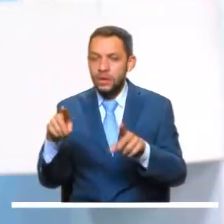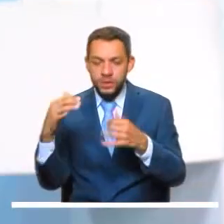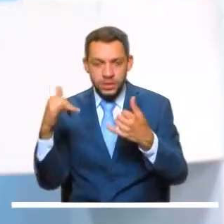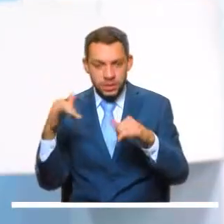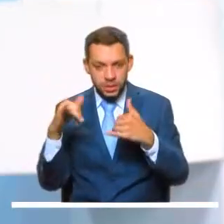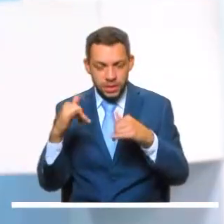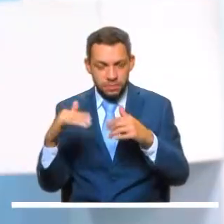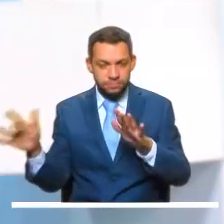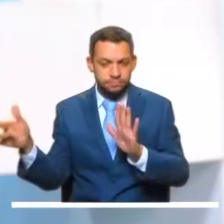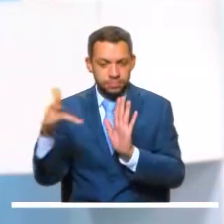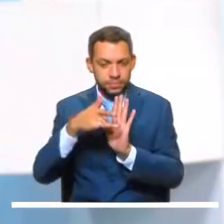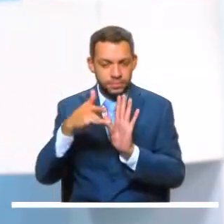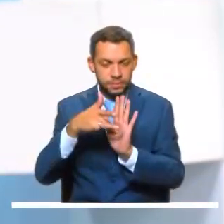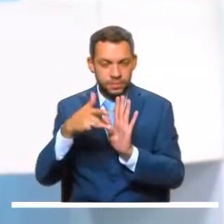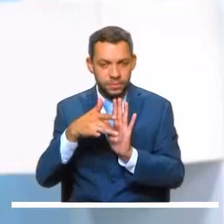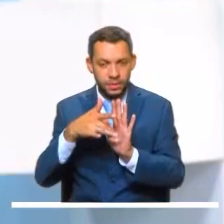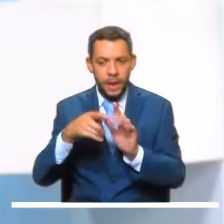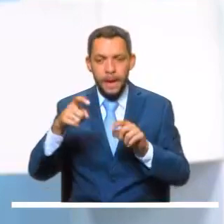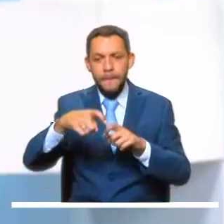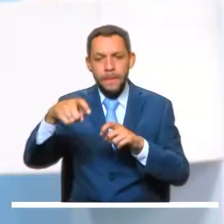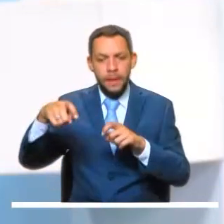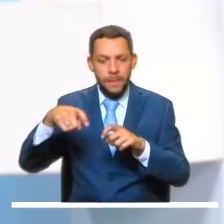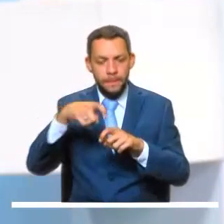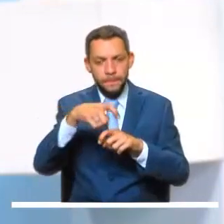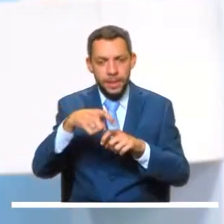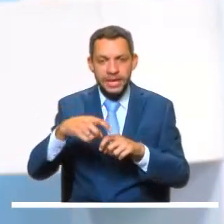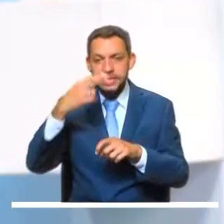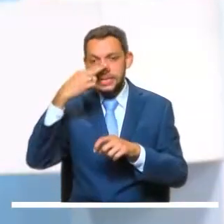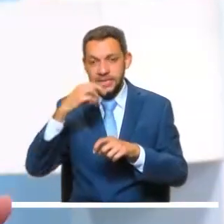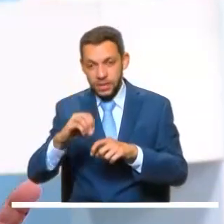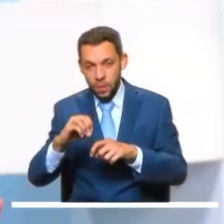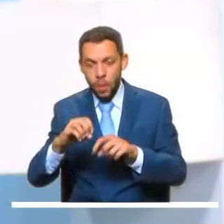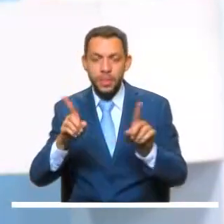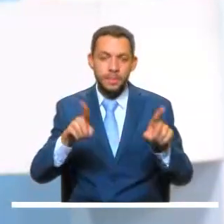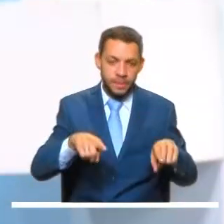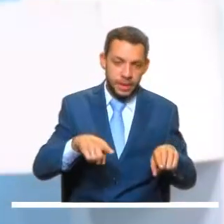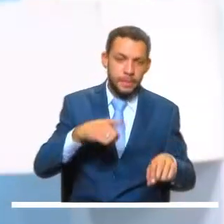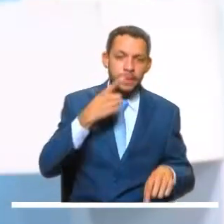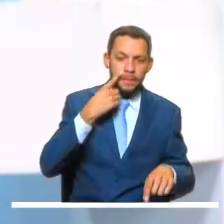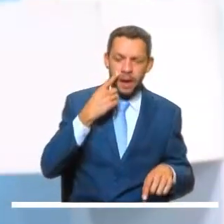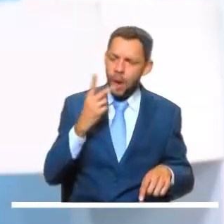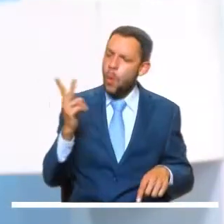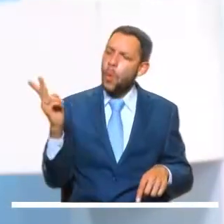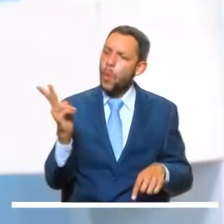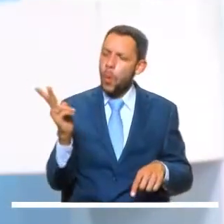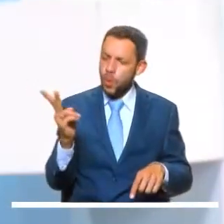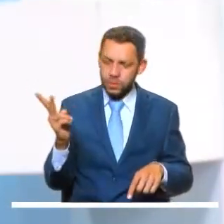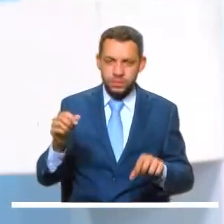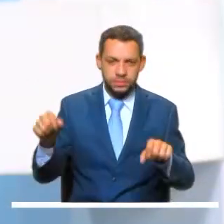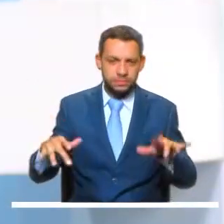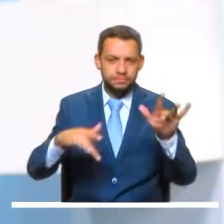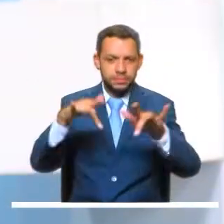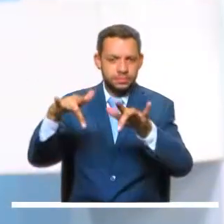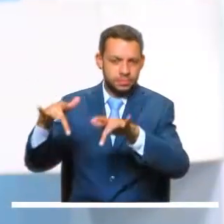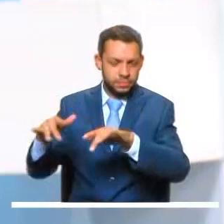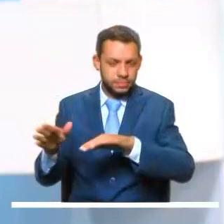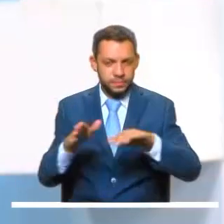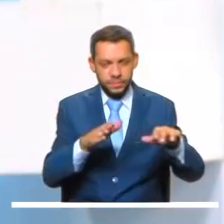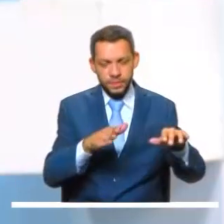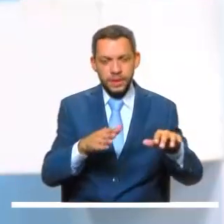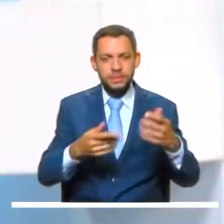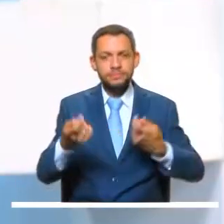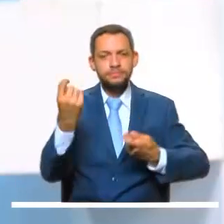el doctor enrique en el resto de ciudades va a estar su hijo santiago pues que ustedes ya lo conocen y lo han visto aquí en conexión vital unos mensajes importantes